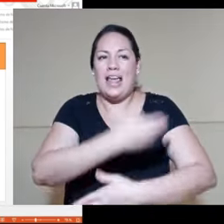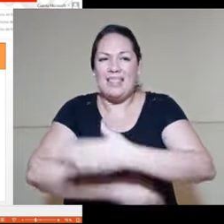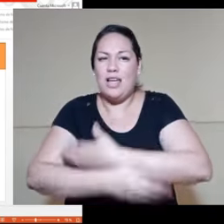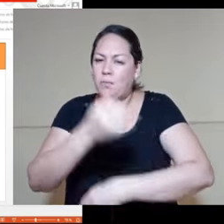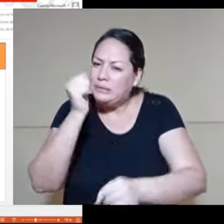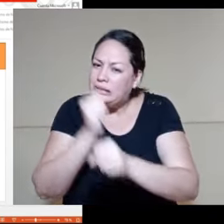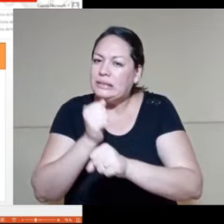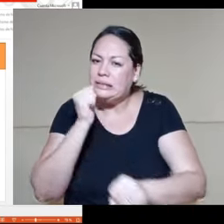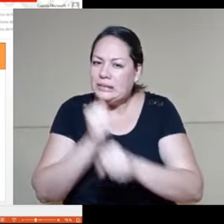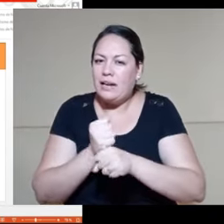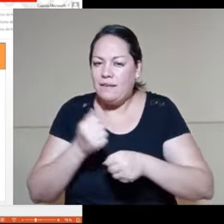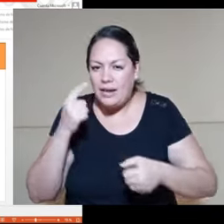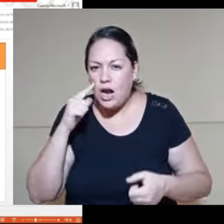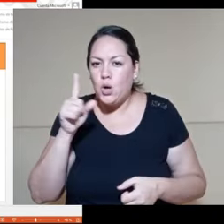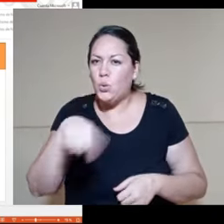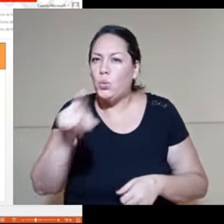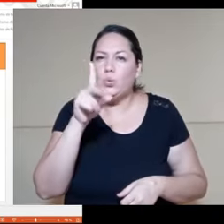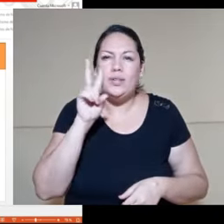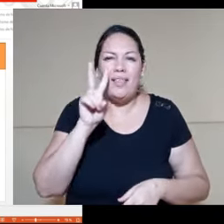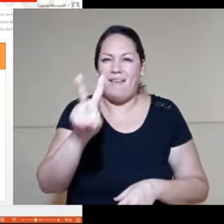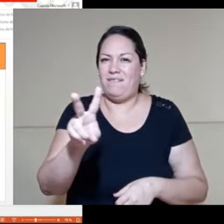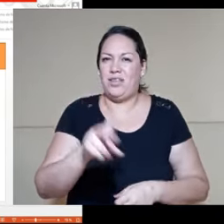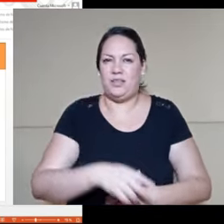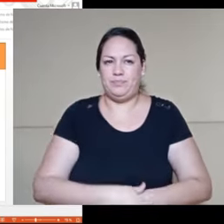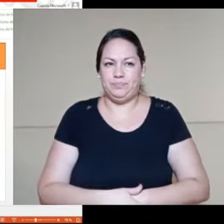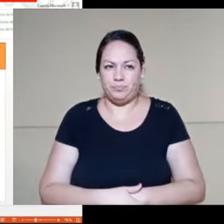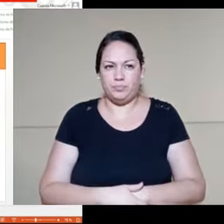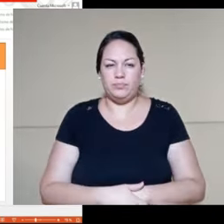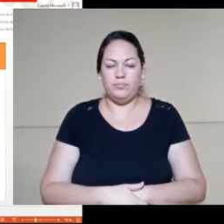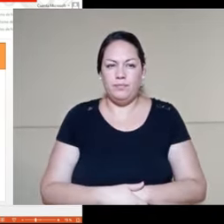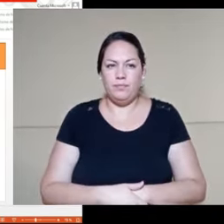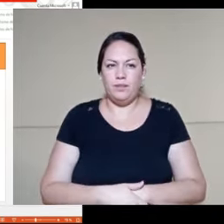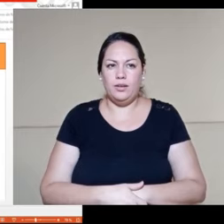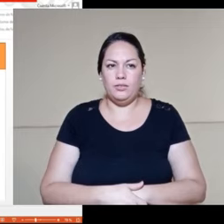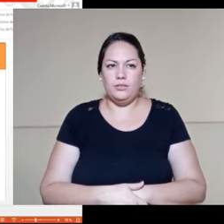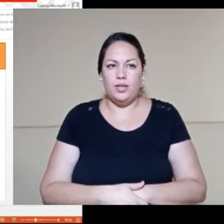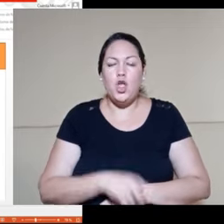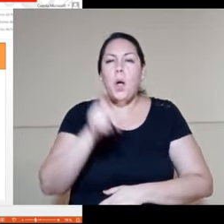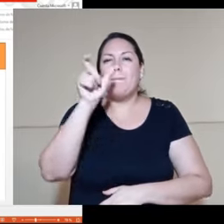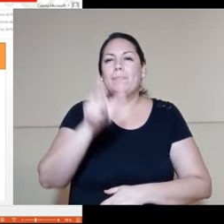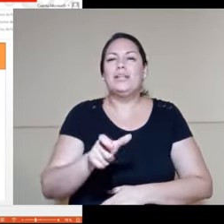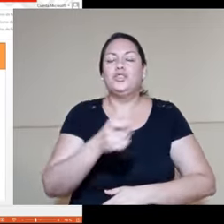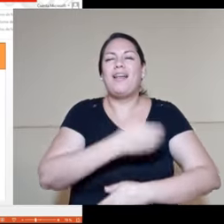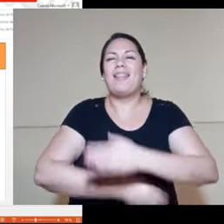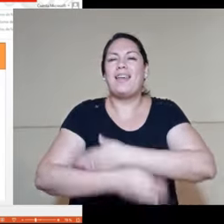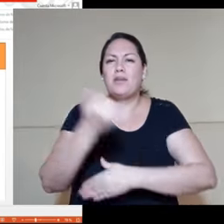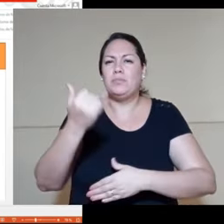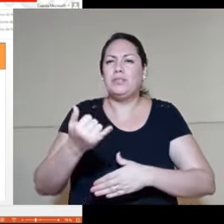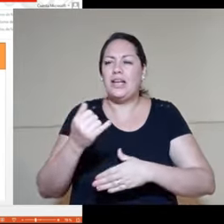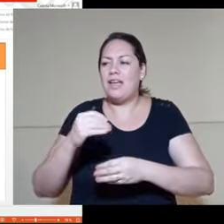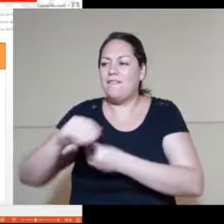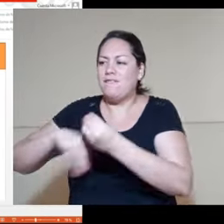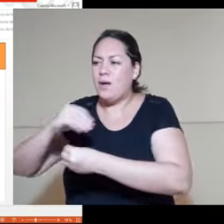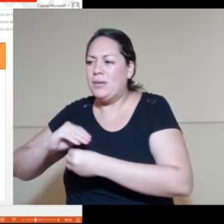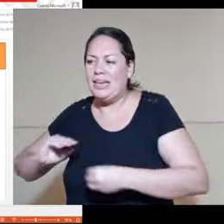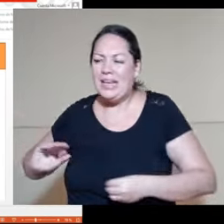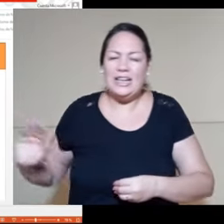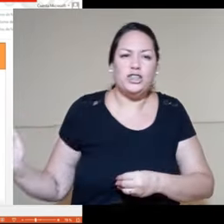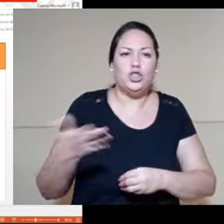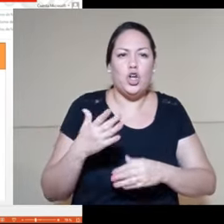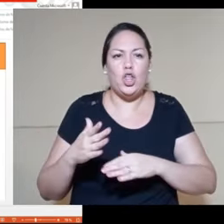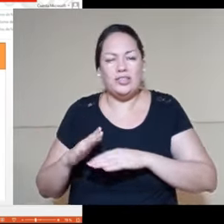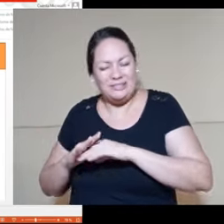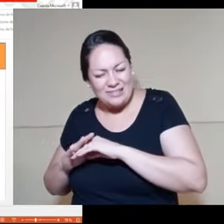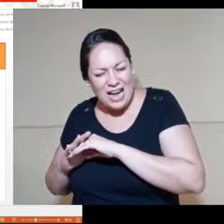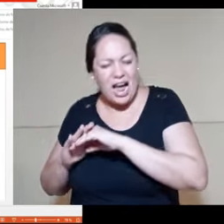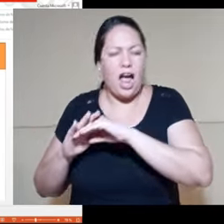seres humanos y encima con dificultad. Con dificultad. Y cuando una persona tiene una dificultad de este tipo,